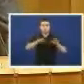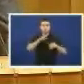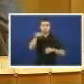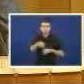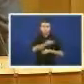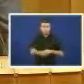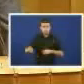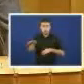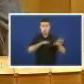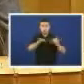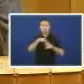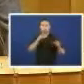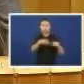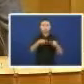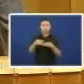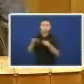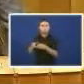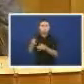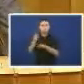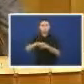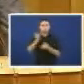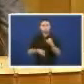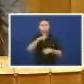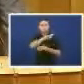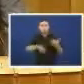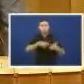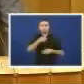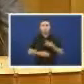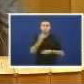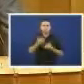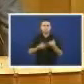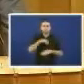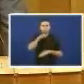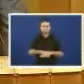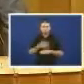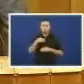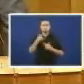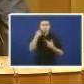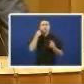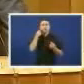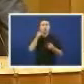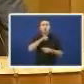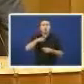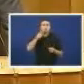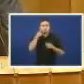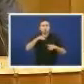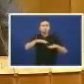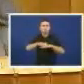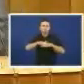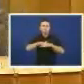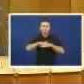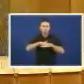semana Galiza pode exercer o autogoverno e ademais dar exemplo o conjunto do Estado